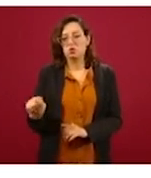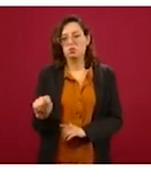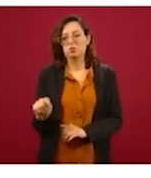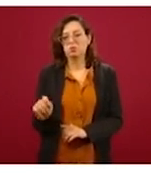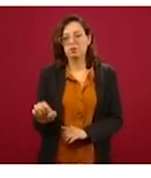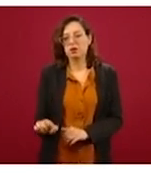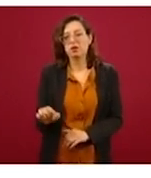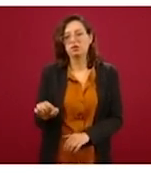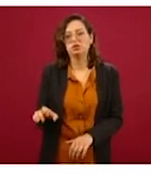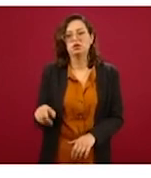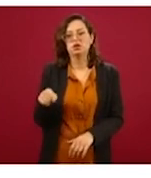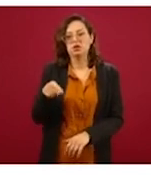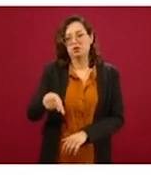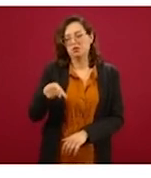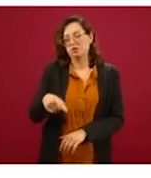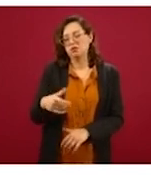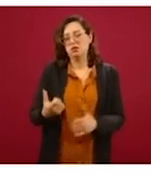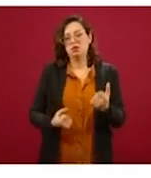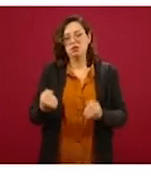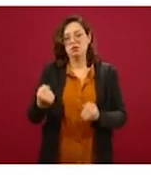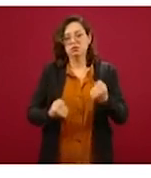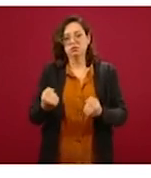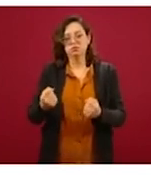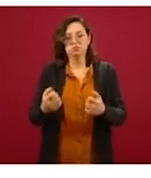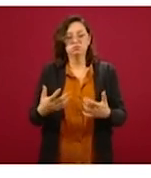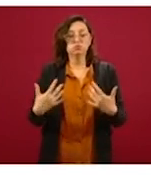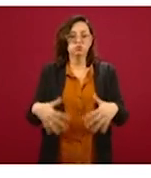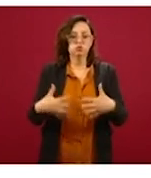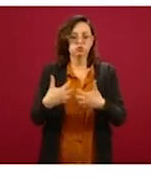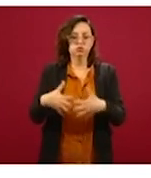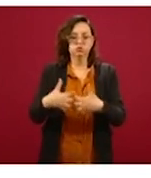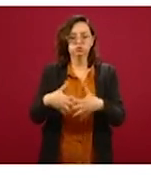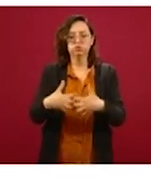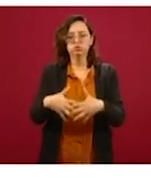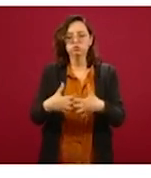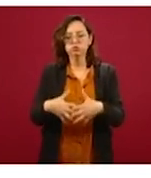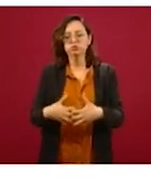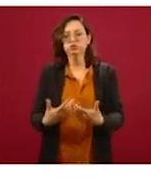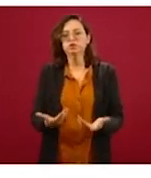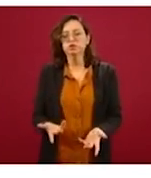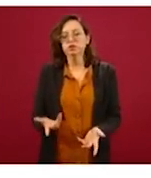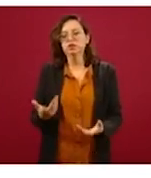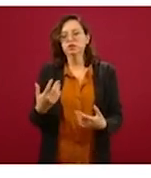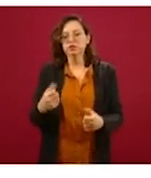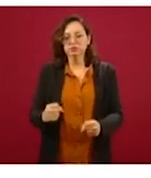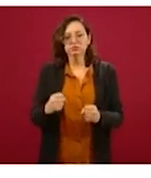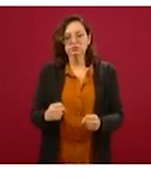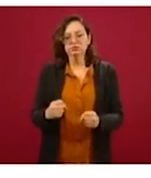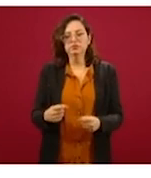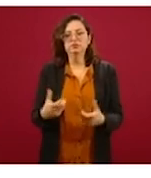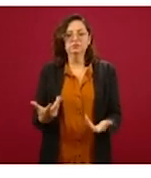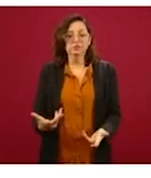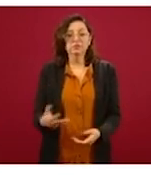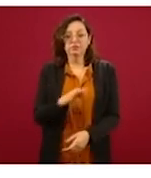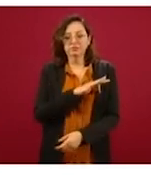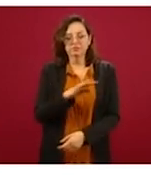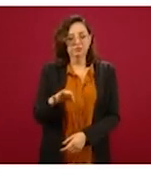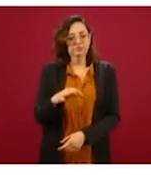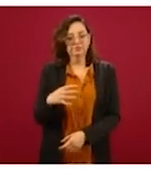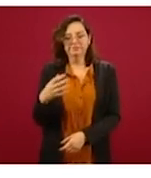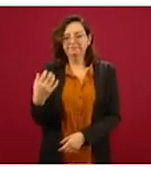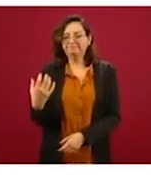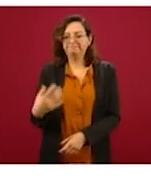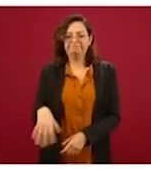el símbolo muchas veces de estas máquinas potentes. Su motor se caracteriza por una potencia muy